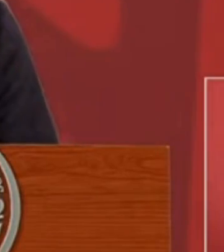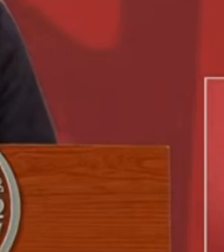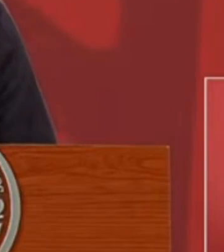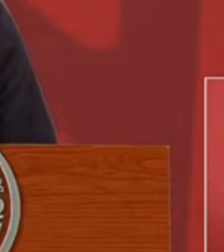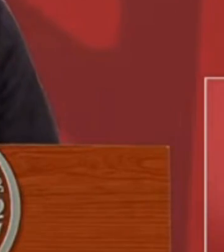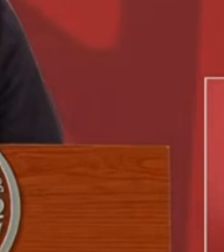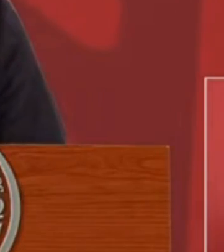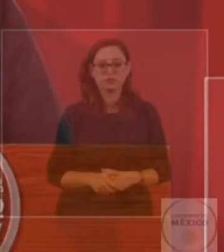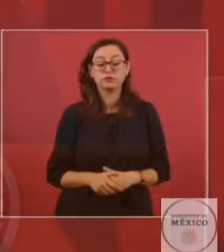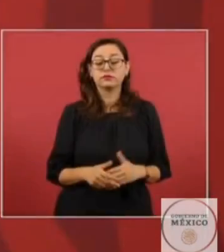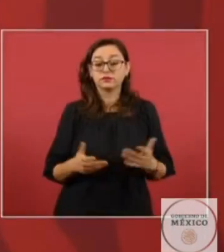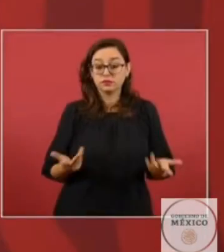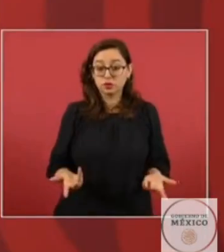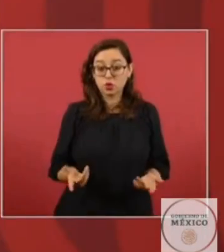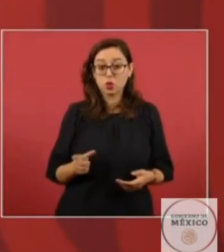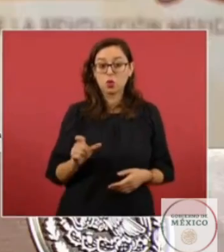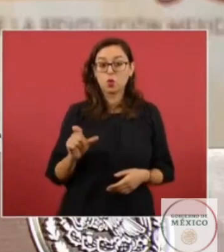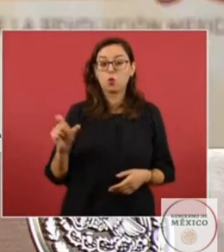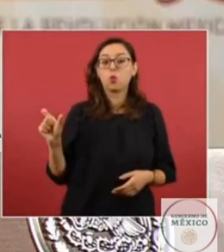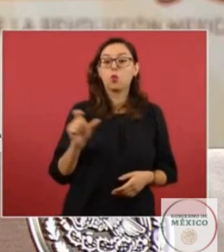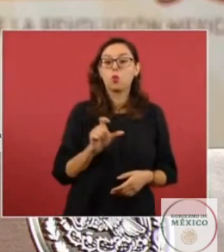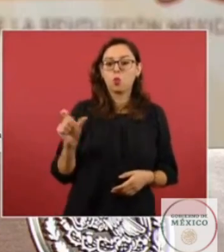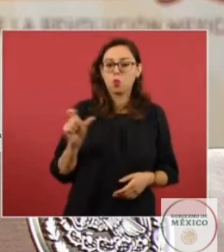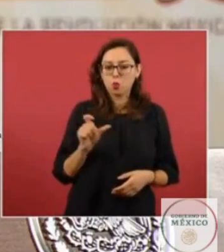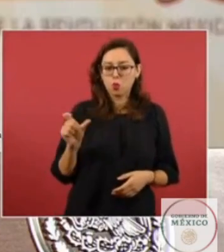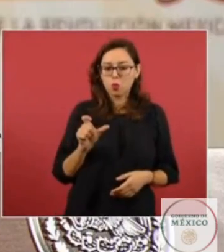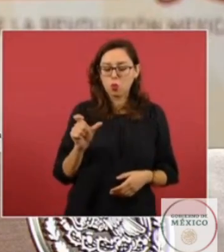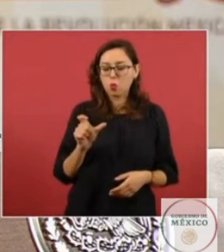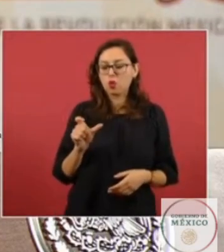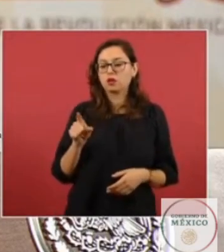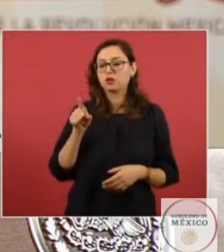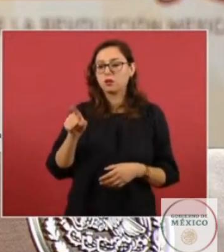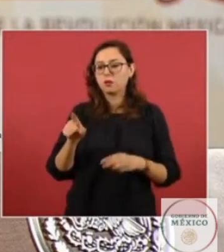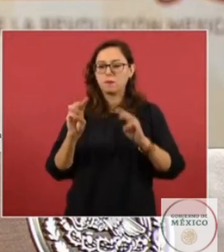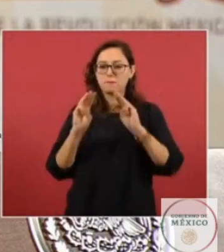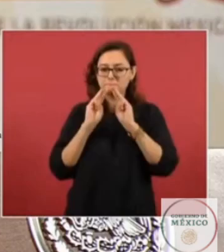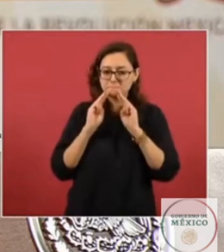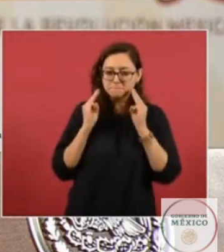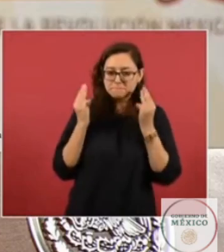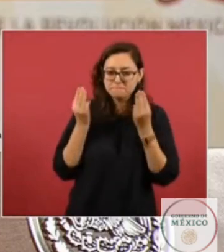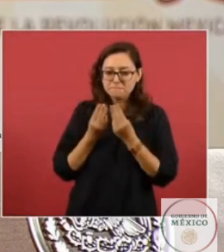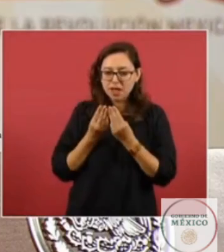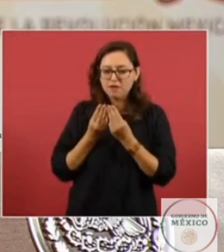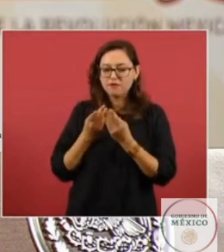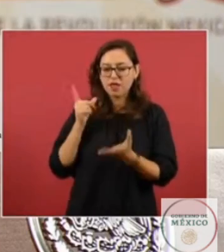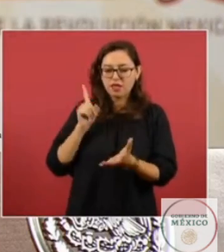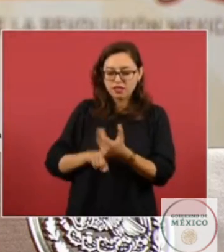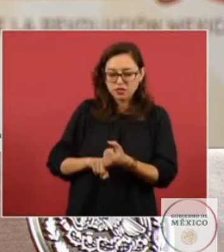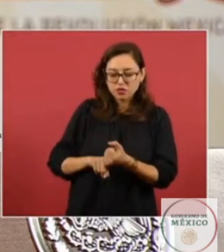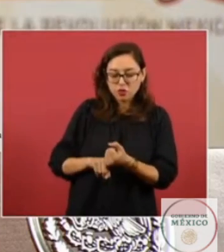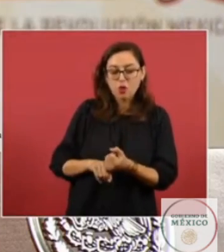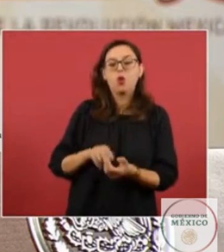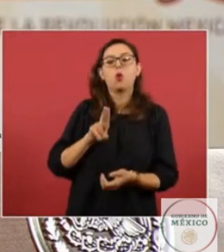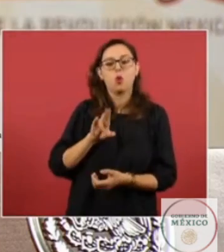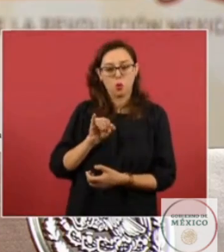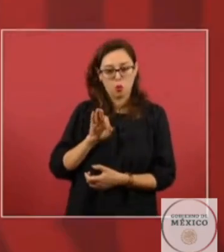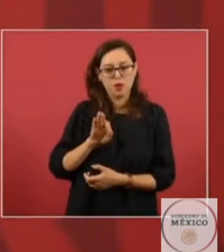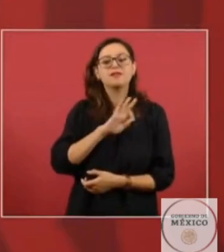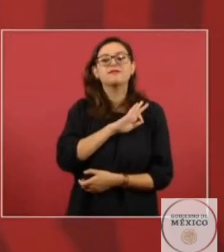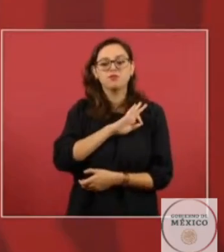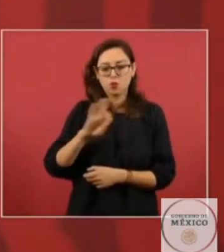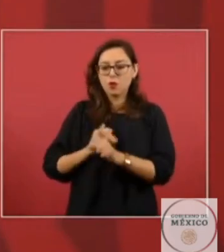informado de manera permanente, sistemática, por mandato de ley a la unidad de inteligencia financiera. Esa